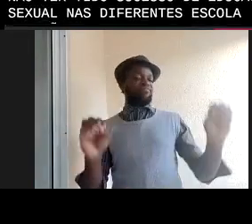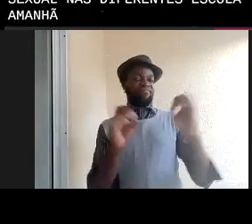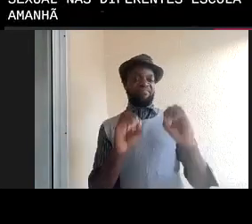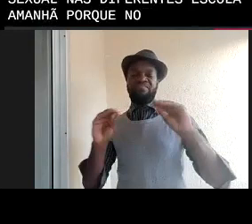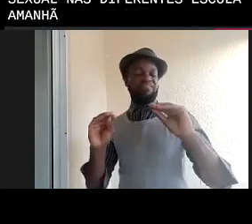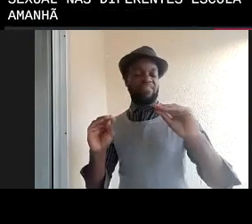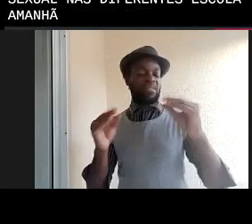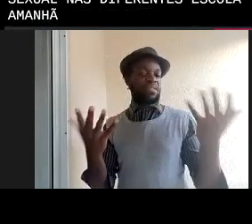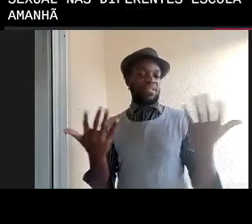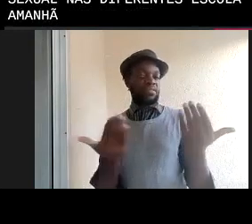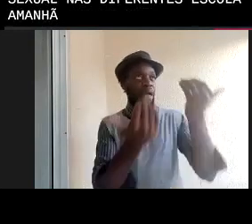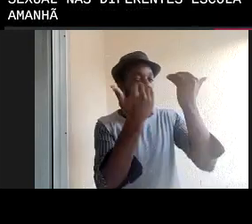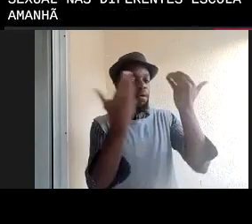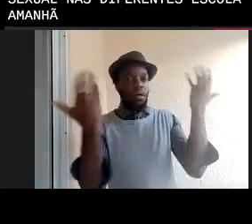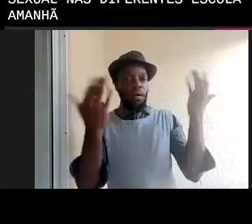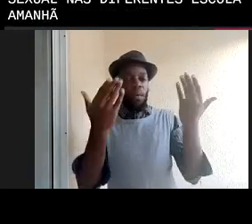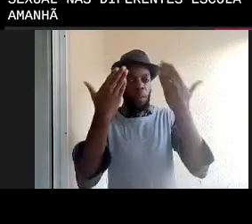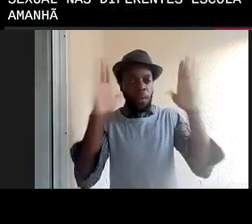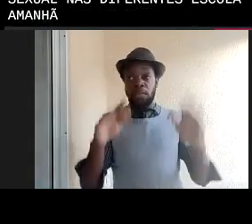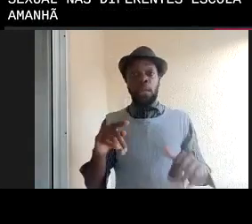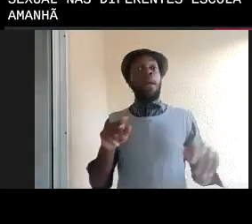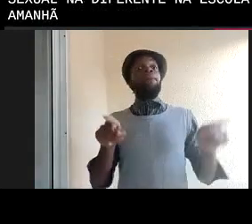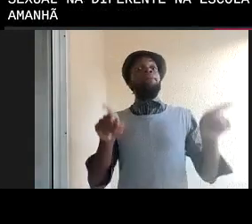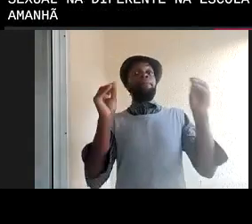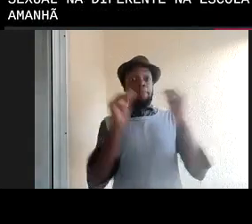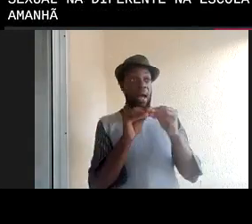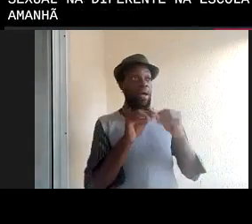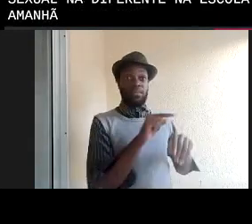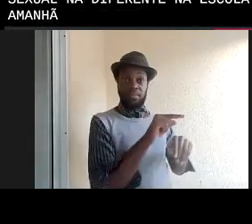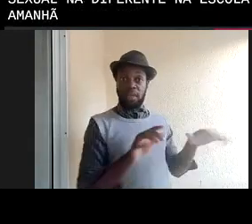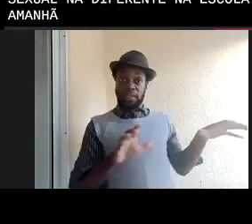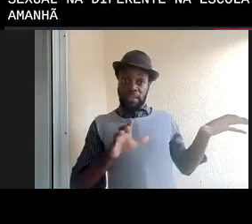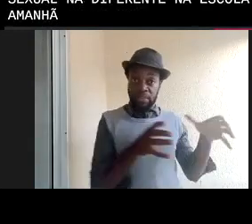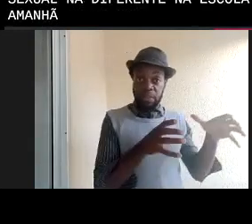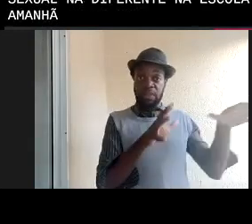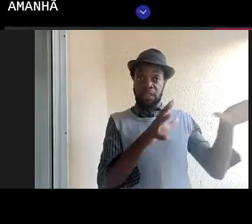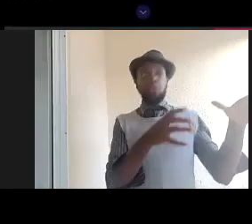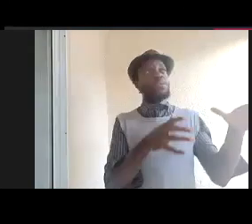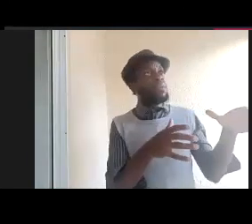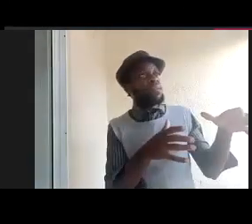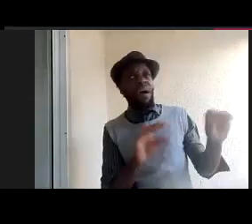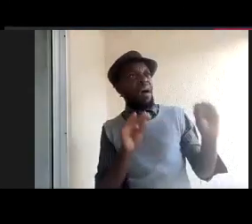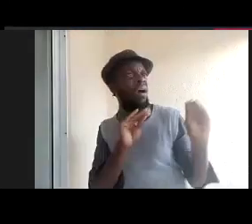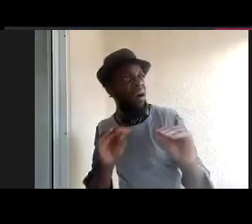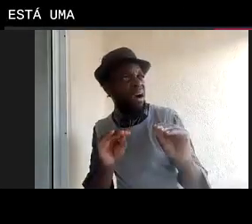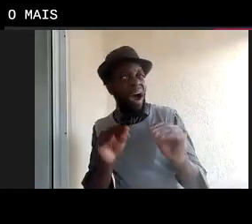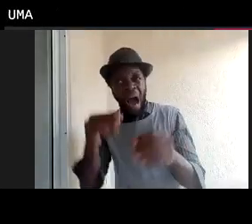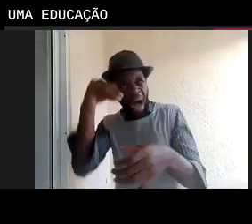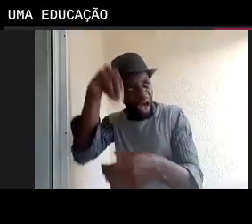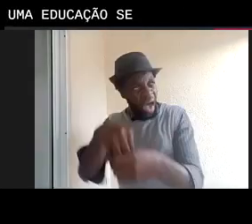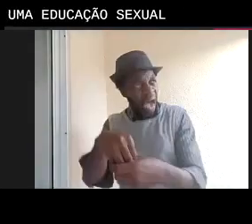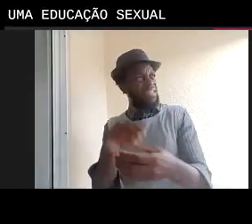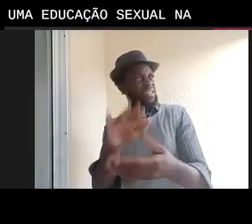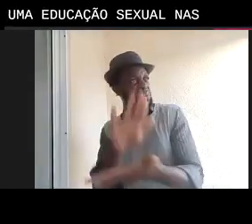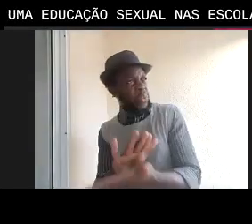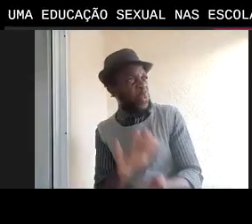de la sociedad se oponen a que haya una educación sexual en las escuelas o